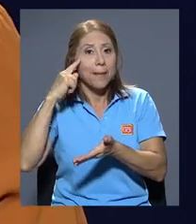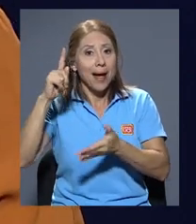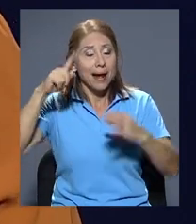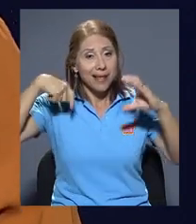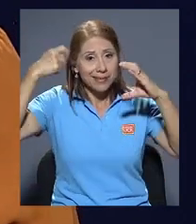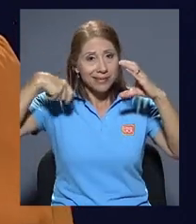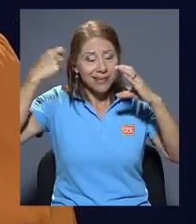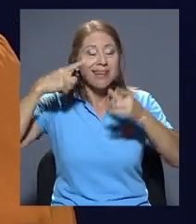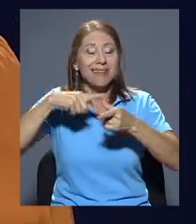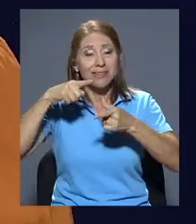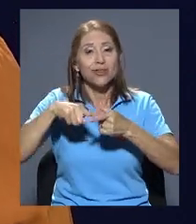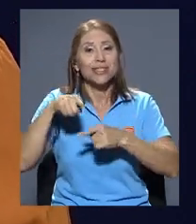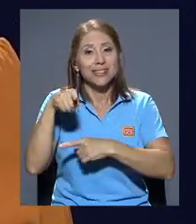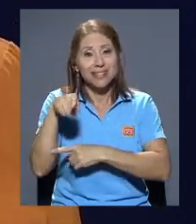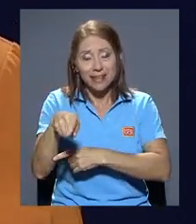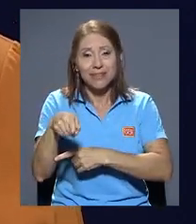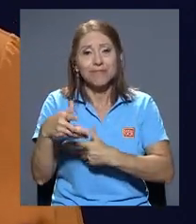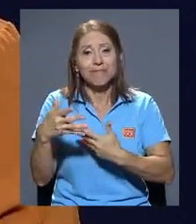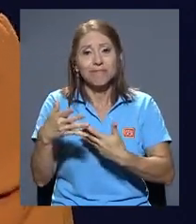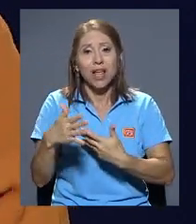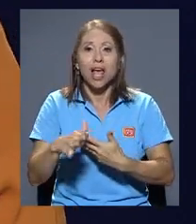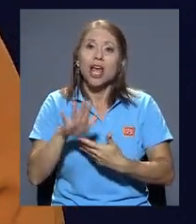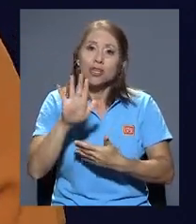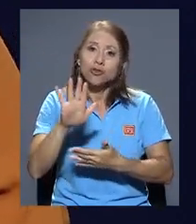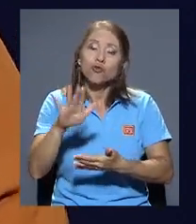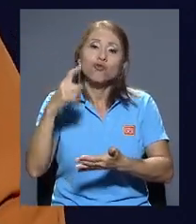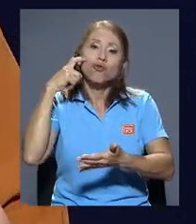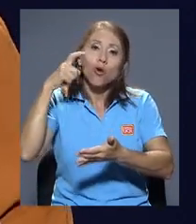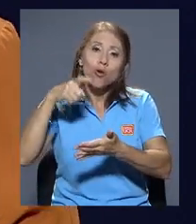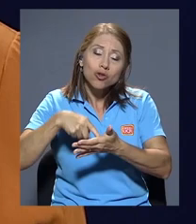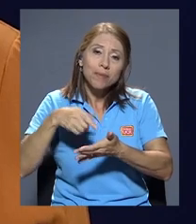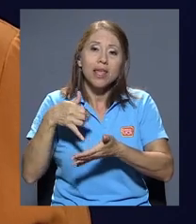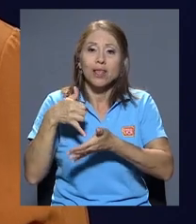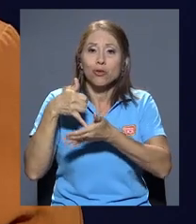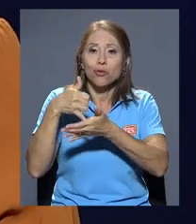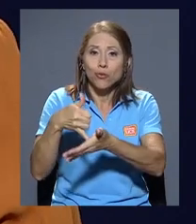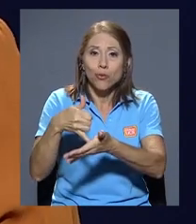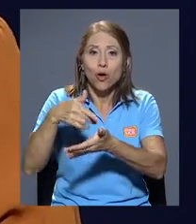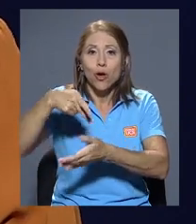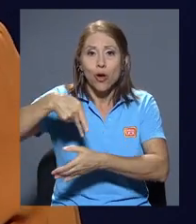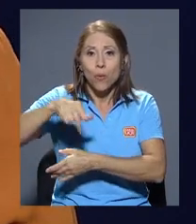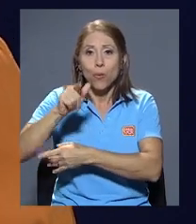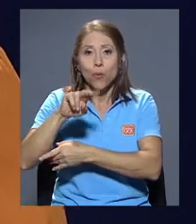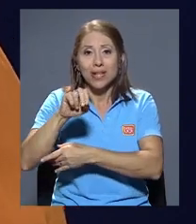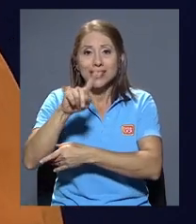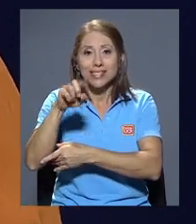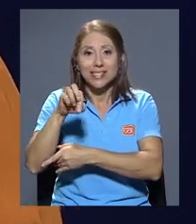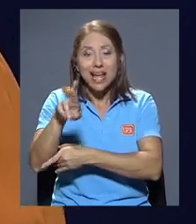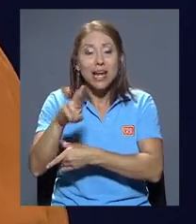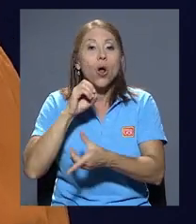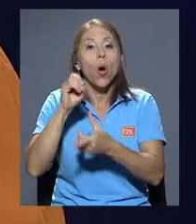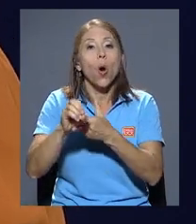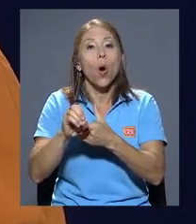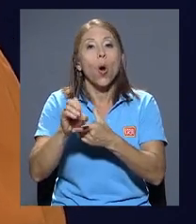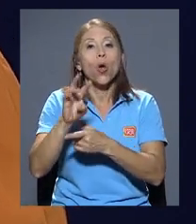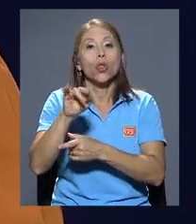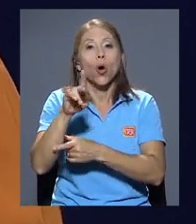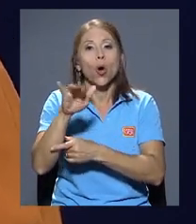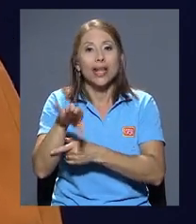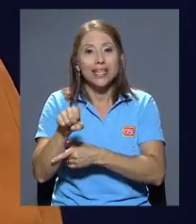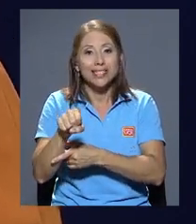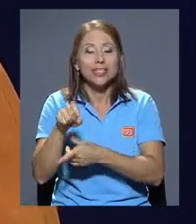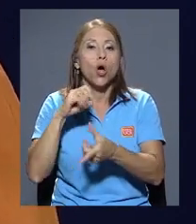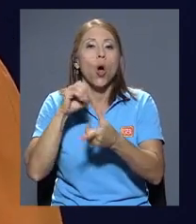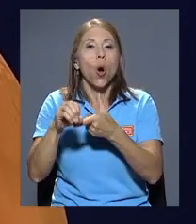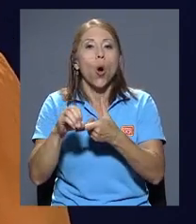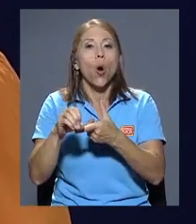reflejan en sus reconocimientos desde el Pulitzer, desde los Tonys o nominaciones al Emmy. Entonces, creo que